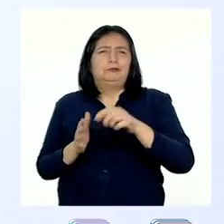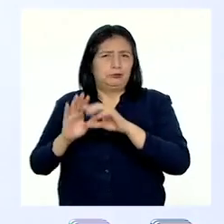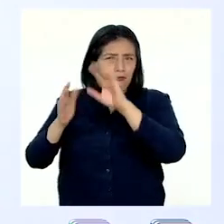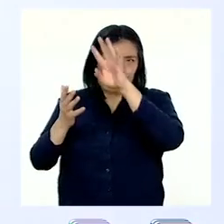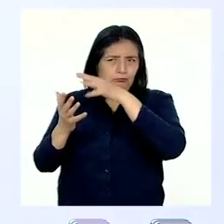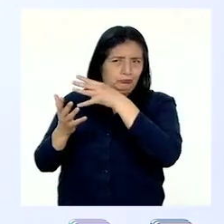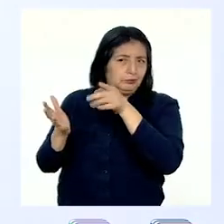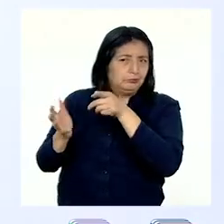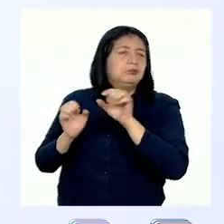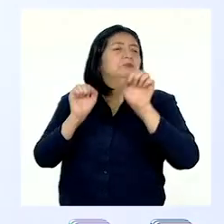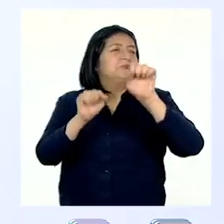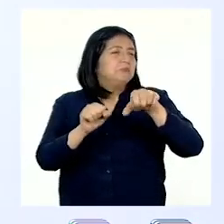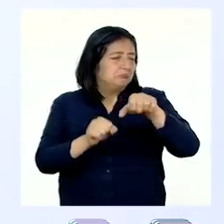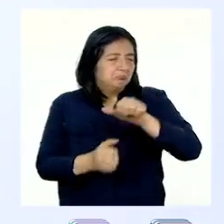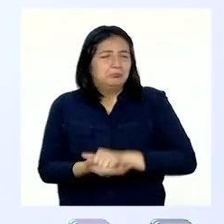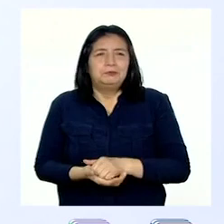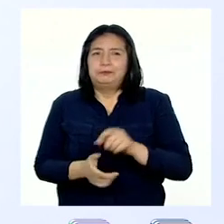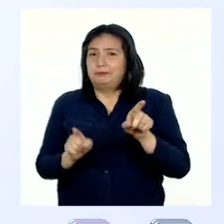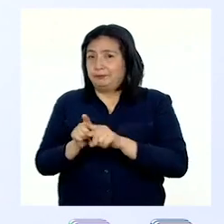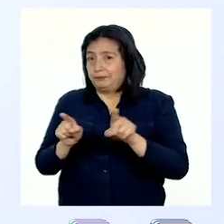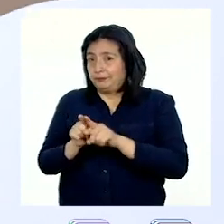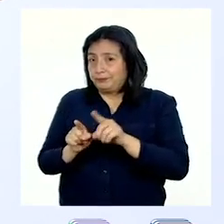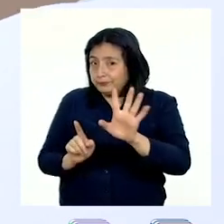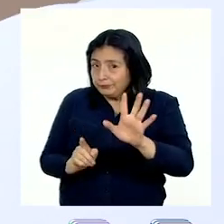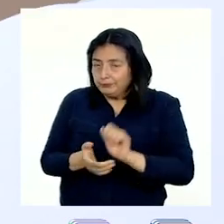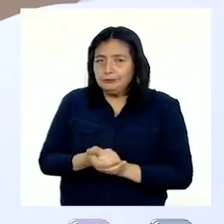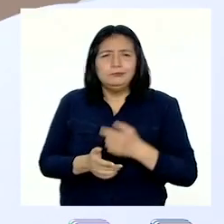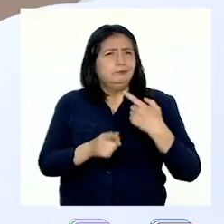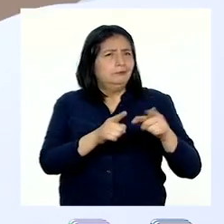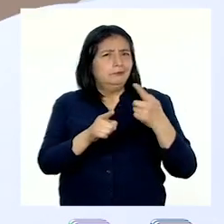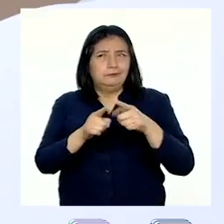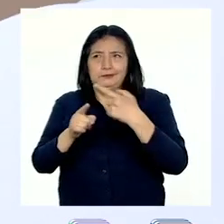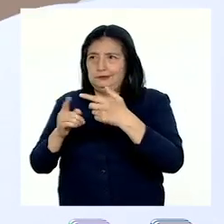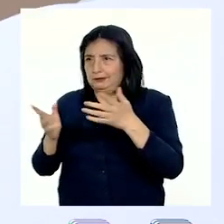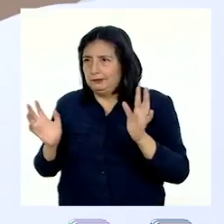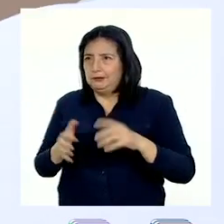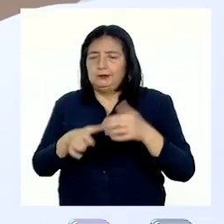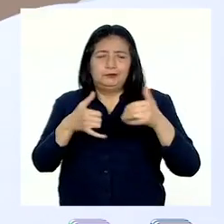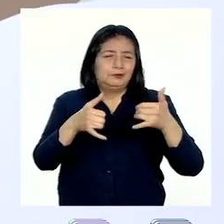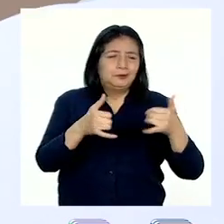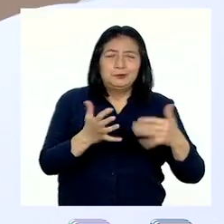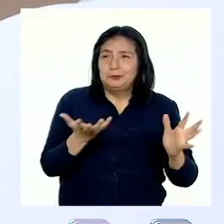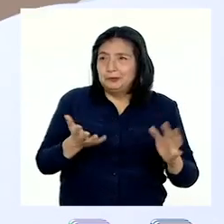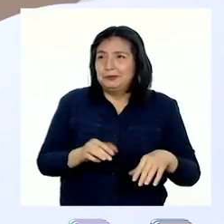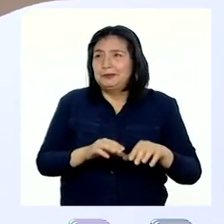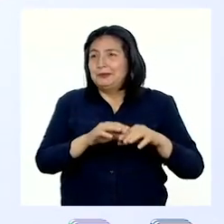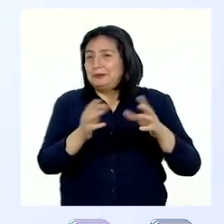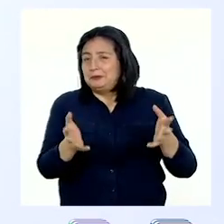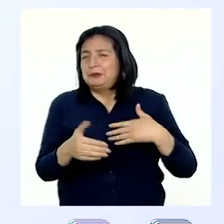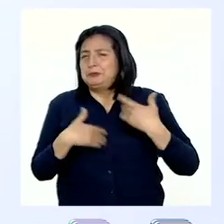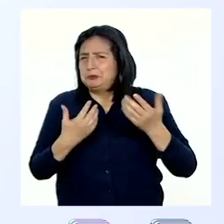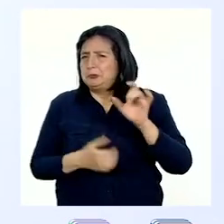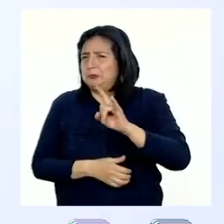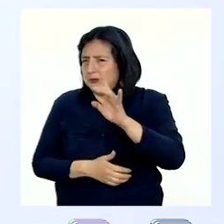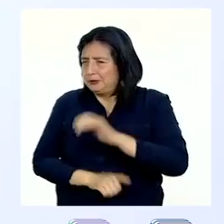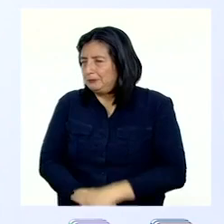esquema. Así es, y además veremos diferentes opciones de juegos de mesa que podemos